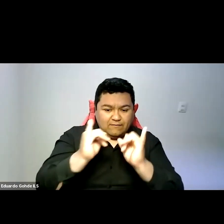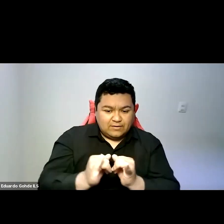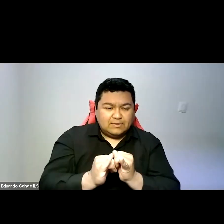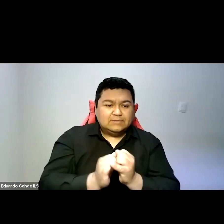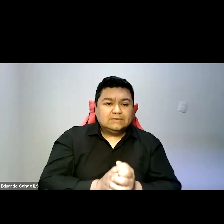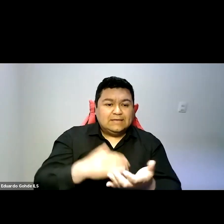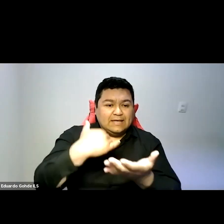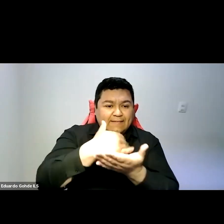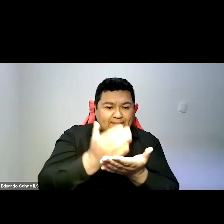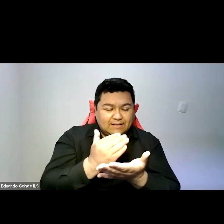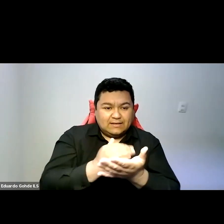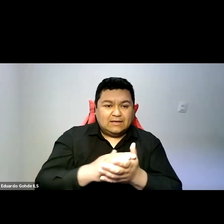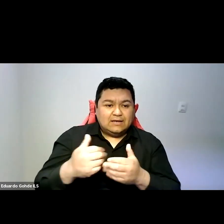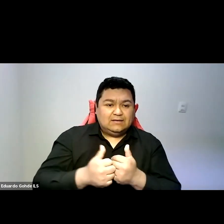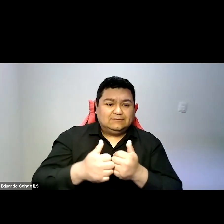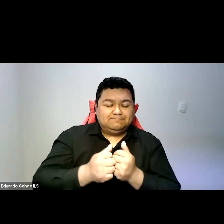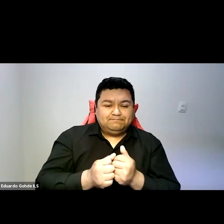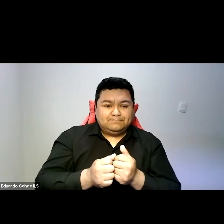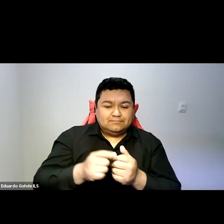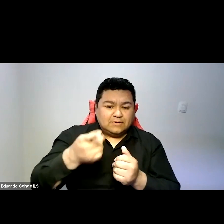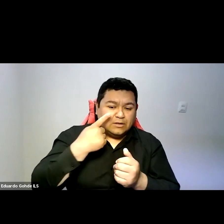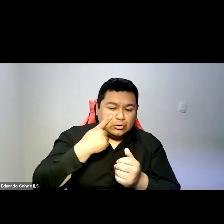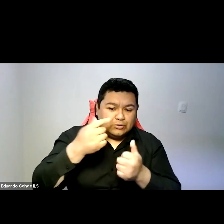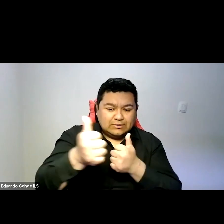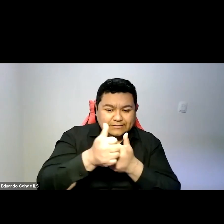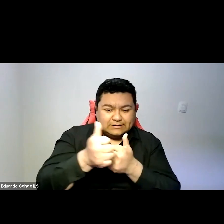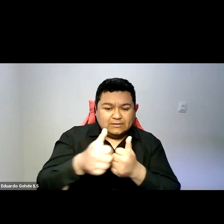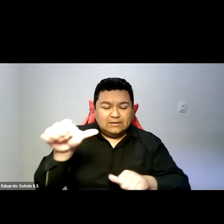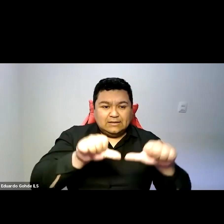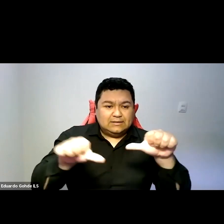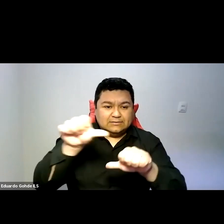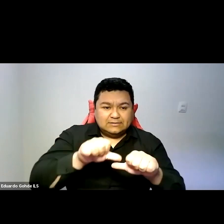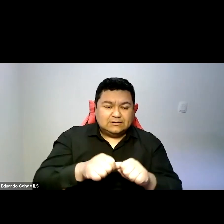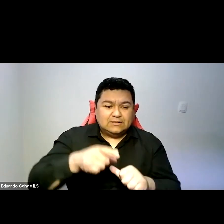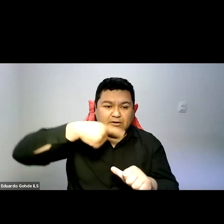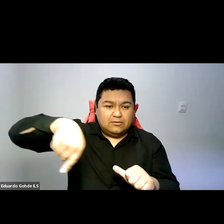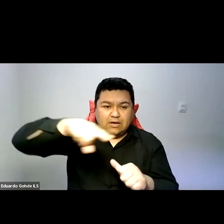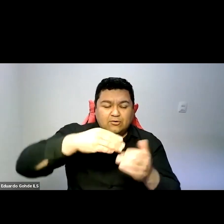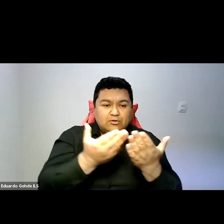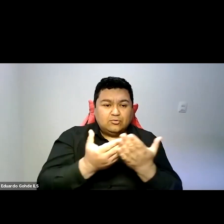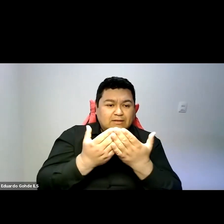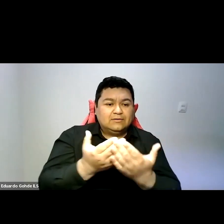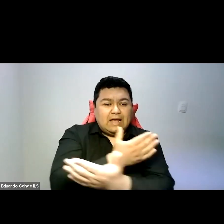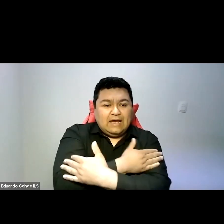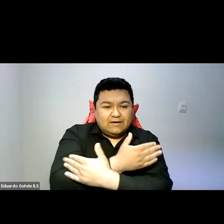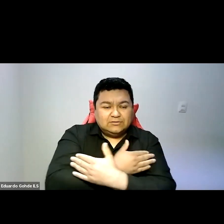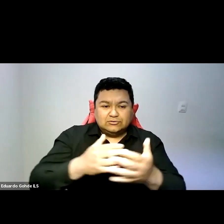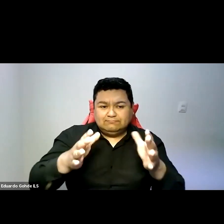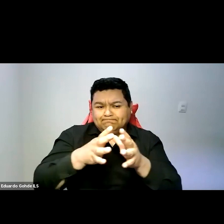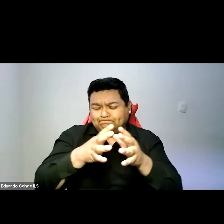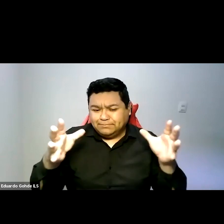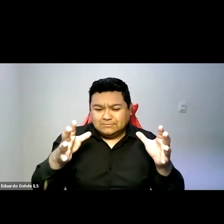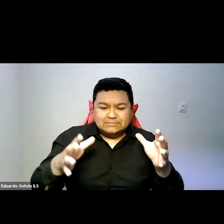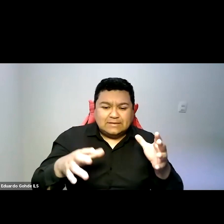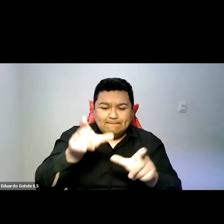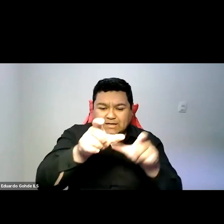estrategias para acercar la ciencia a nuestros estudiantes. Un abrazo grande, gracias a los investigadores y